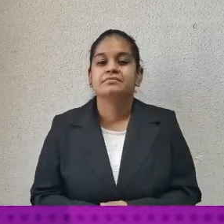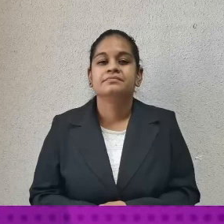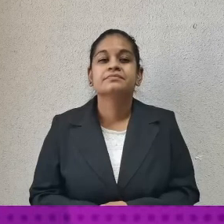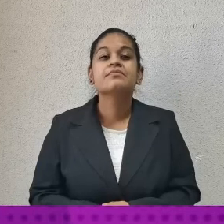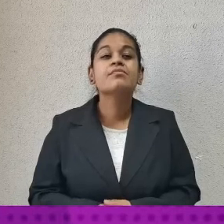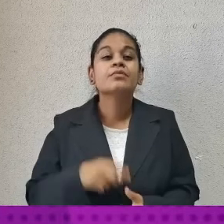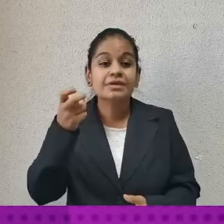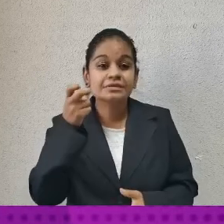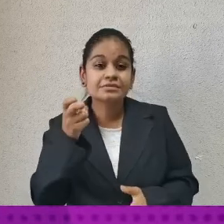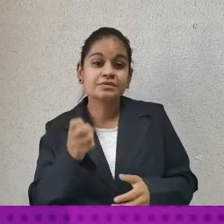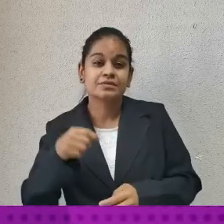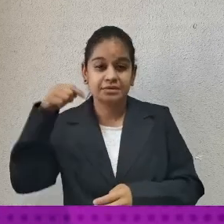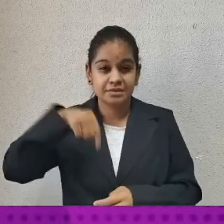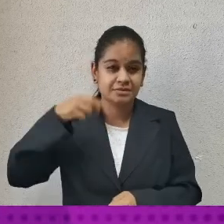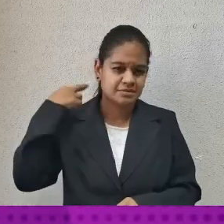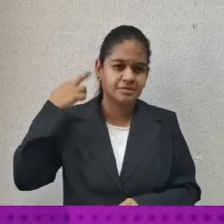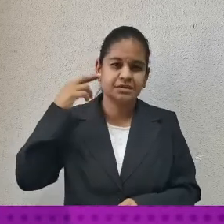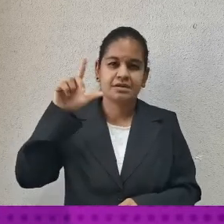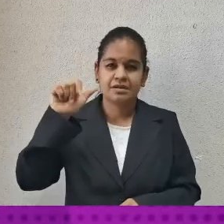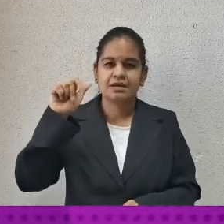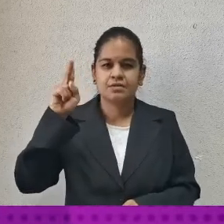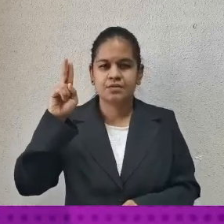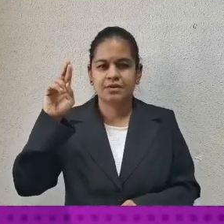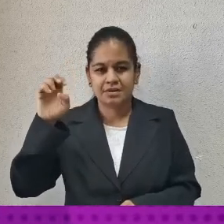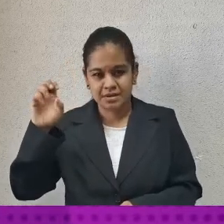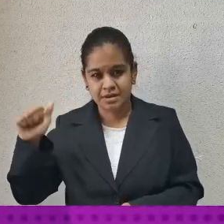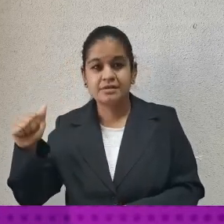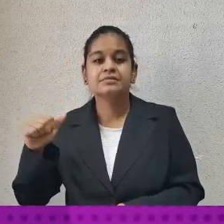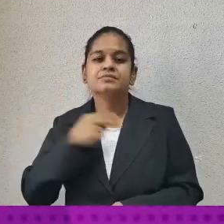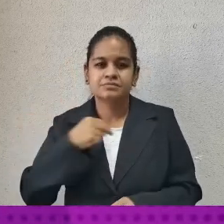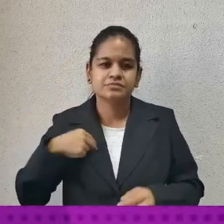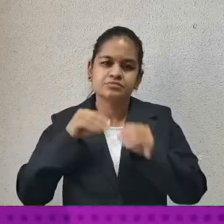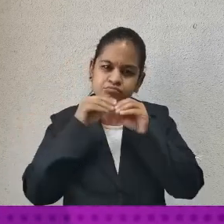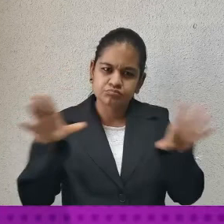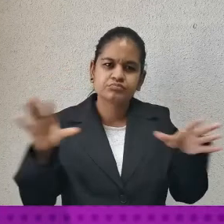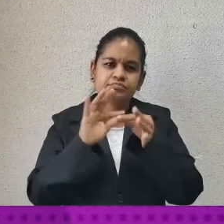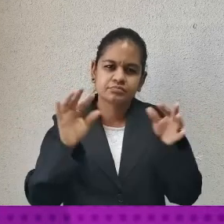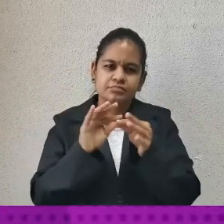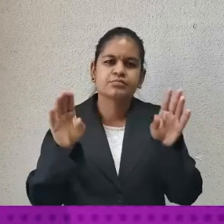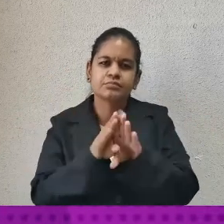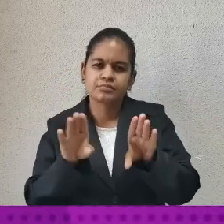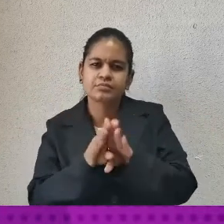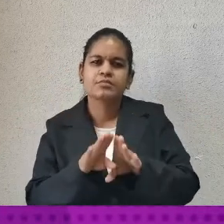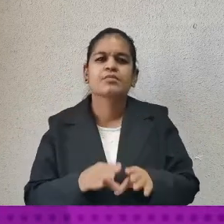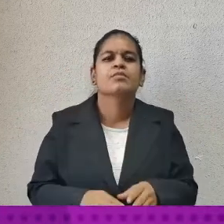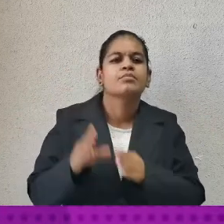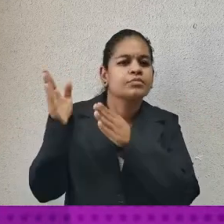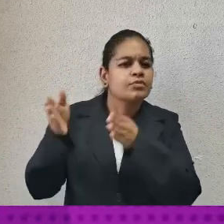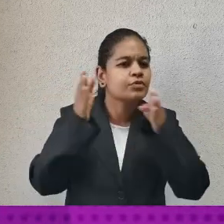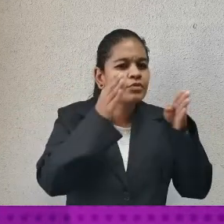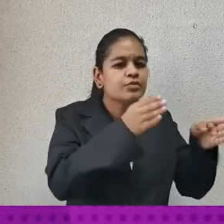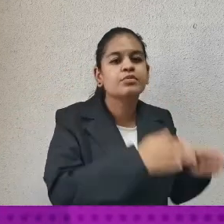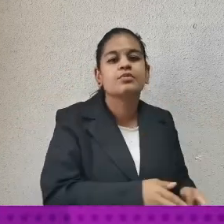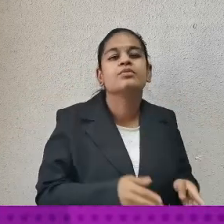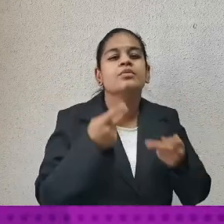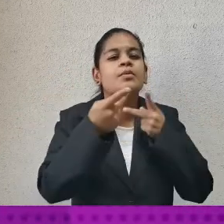tipo de programas a través de los cuales nosotros le podamos decir a la ciudadanía cuáles son las etapas del proceso y sobre todo en esta, por qué